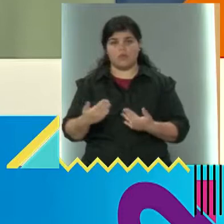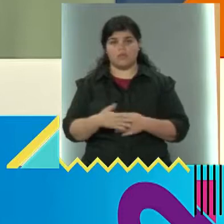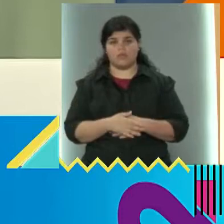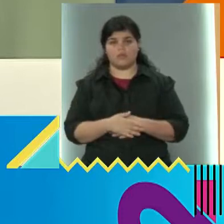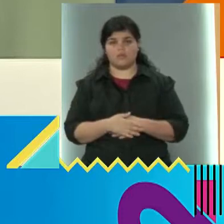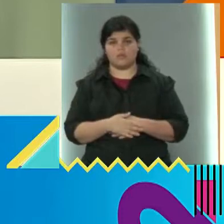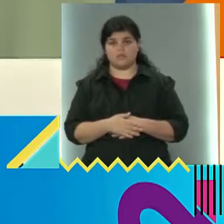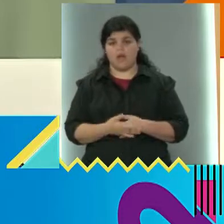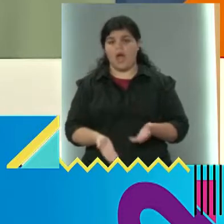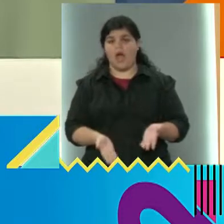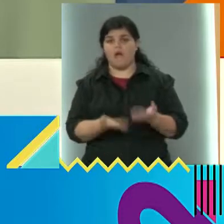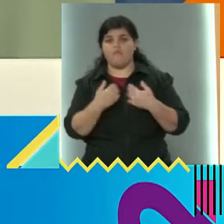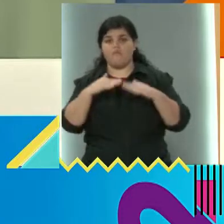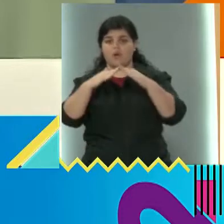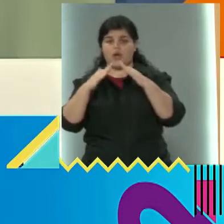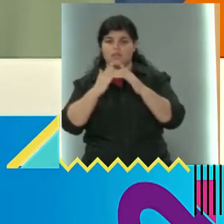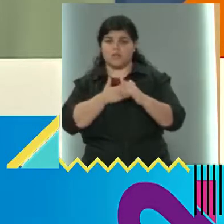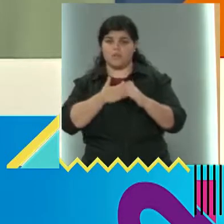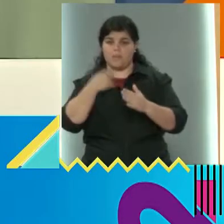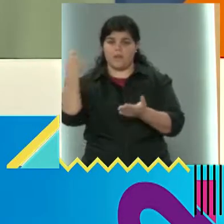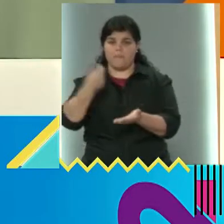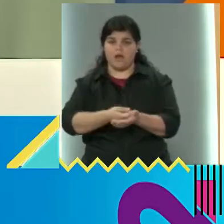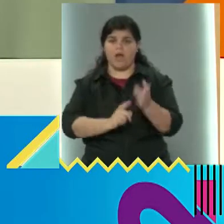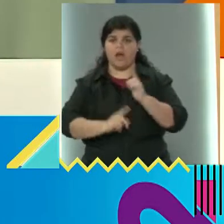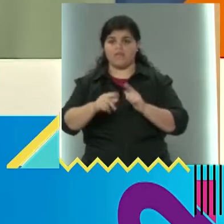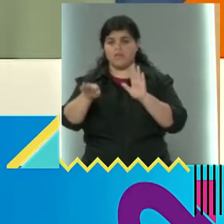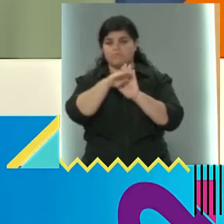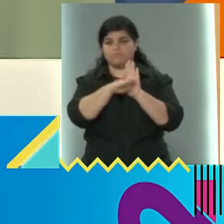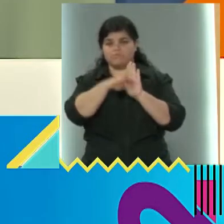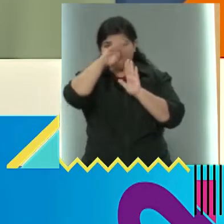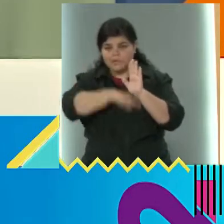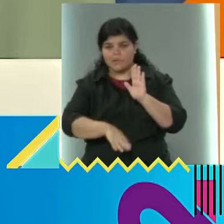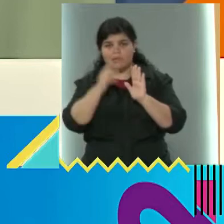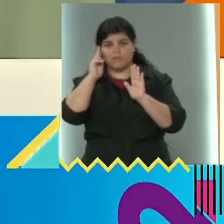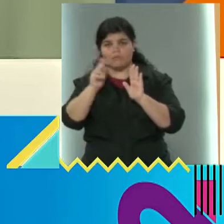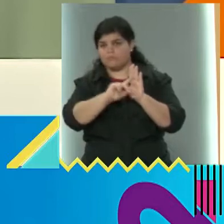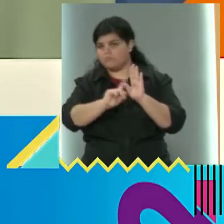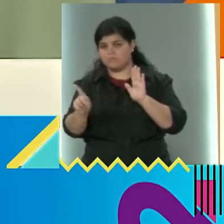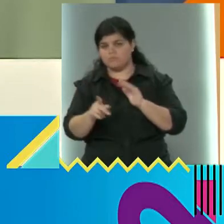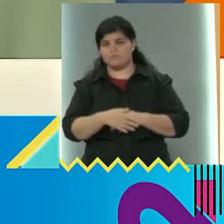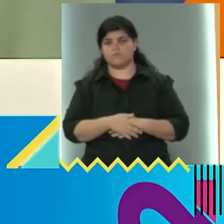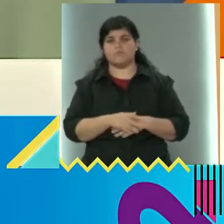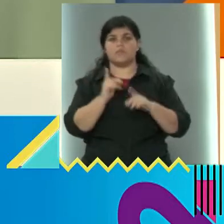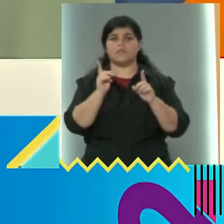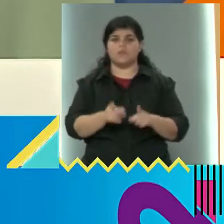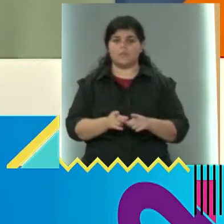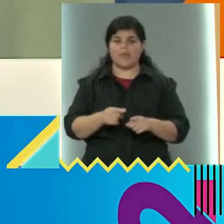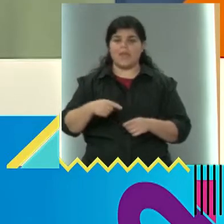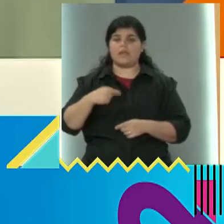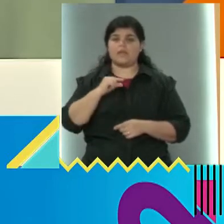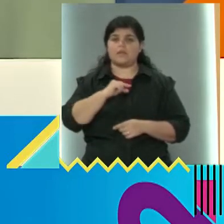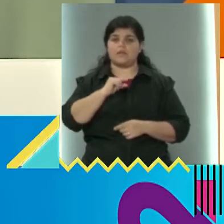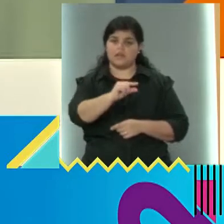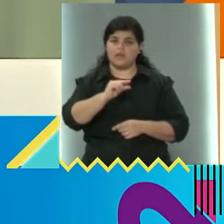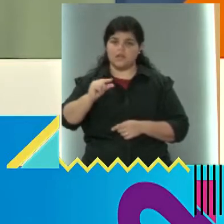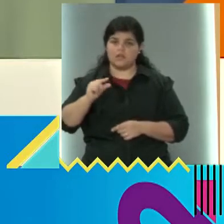contribuyendo para pagar su casa, ellos no cumplen a veces los requisitos necesarios. Segundo, motorizar o flexibilizar los créditos para la gente que